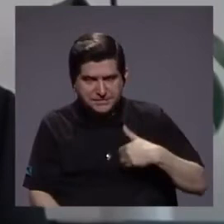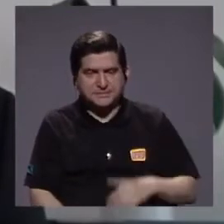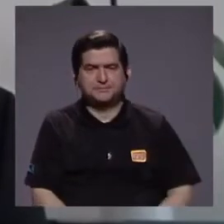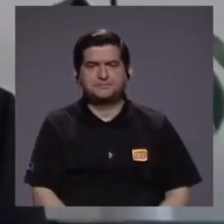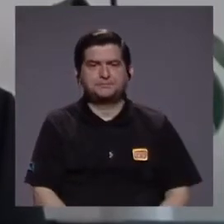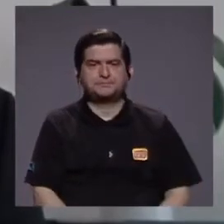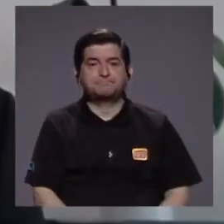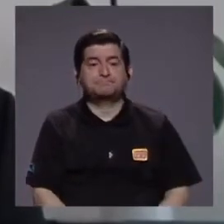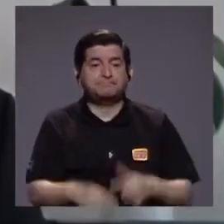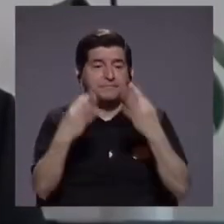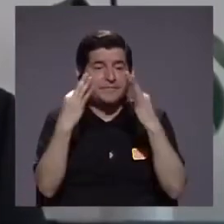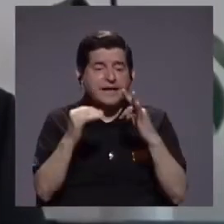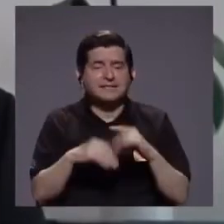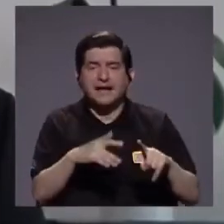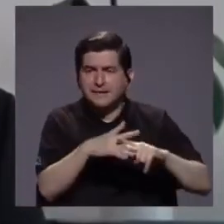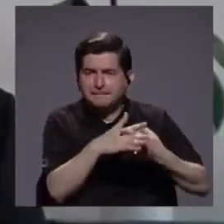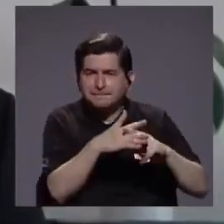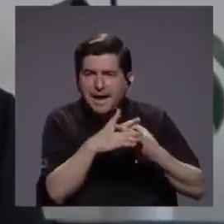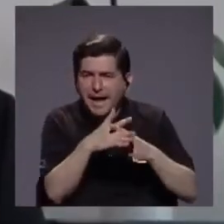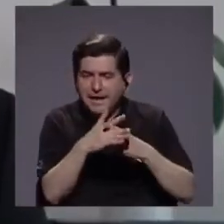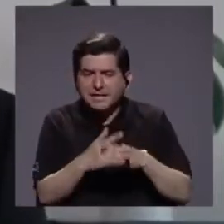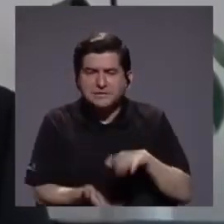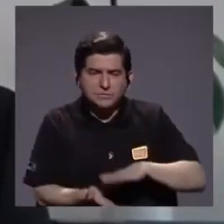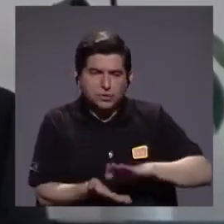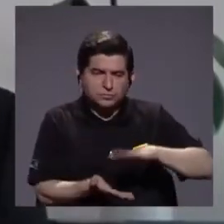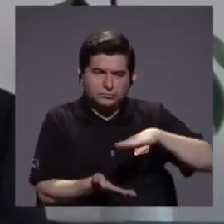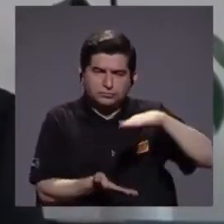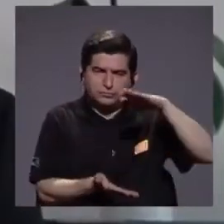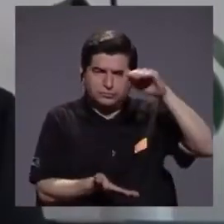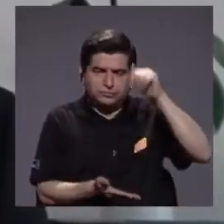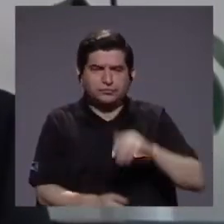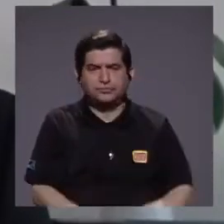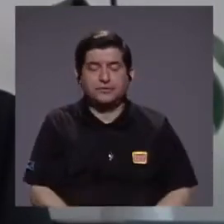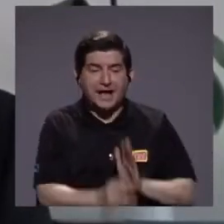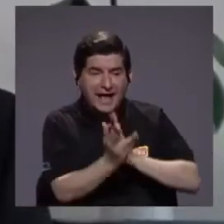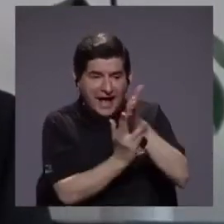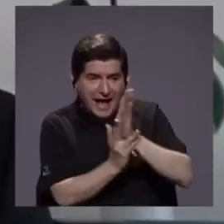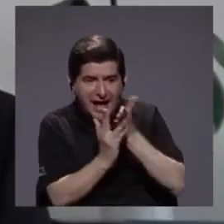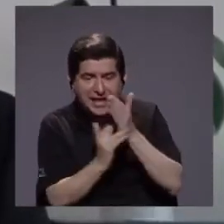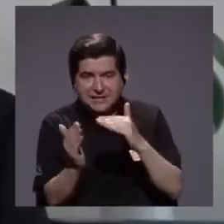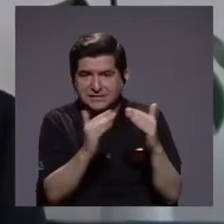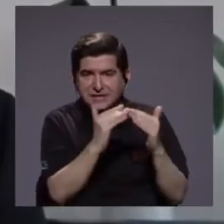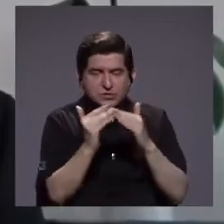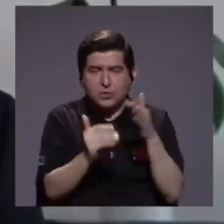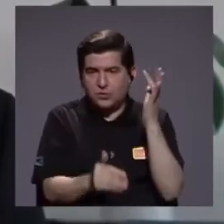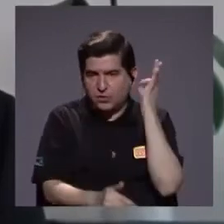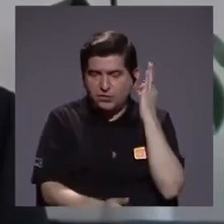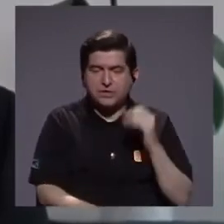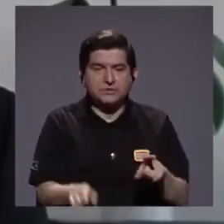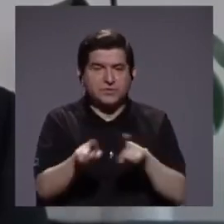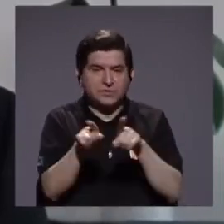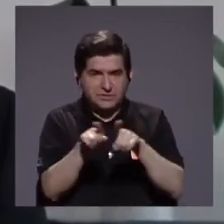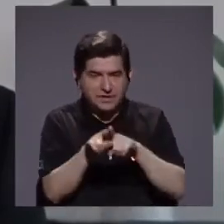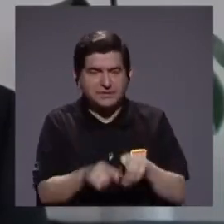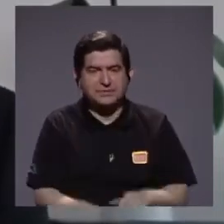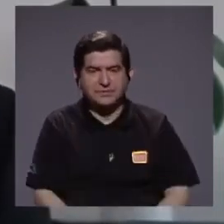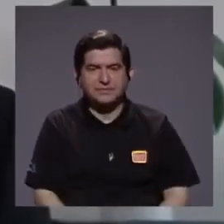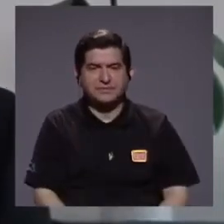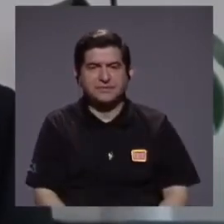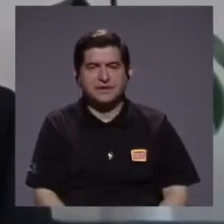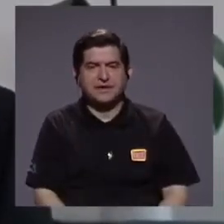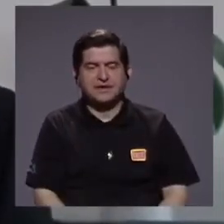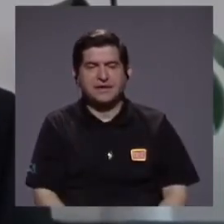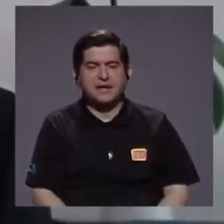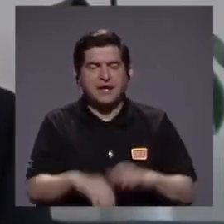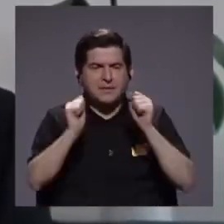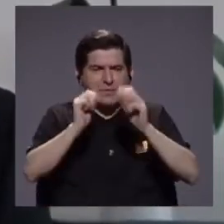Y entonces buscar aquellos mecanismos que incrementen el acceso de la población femenina y buscar que